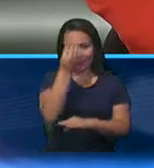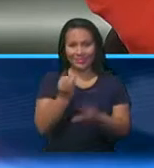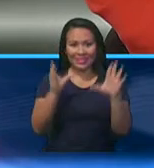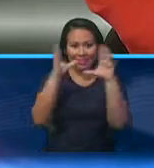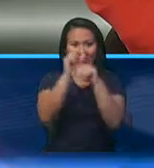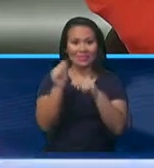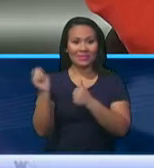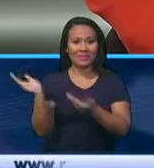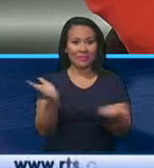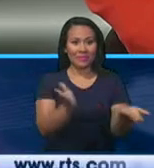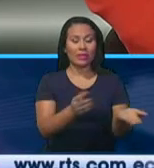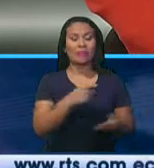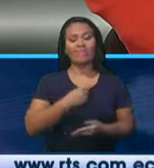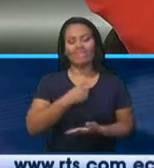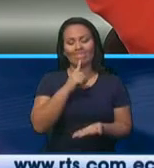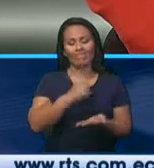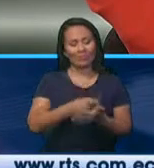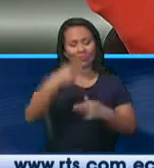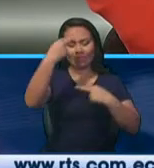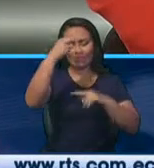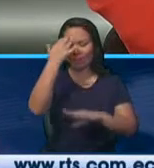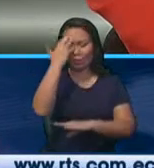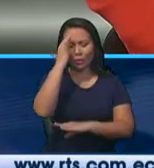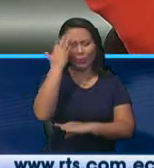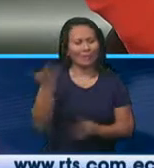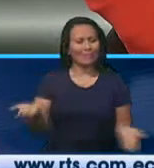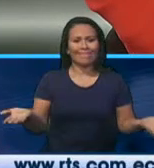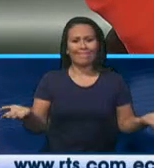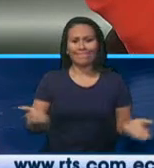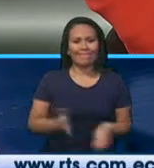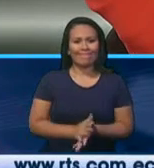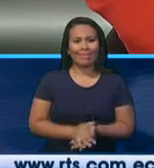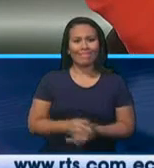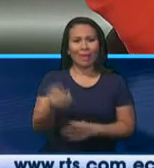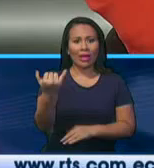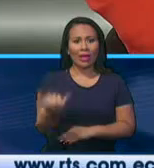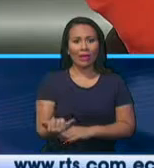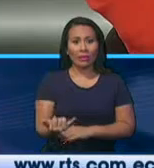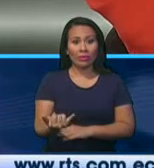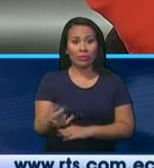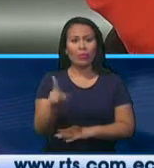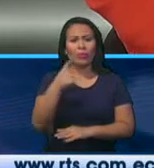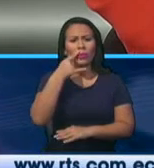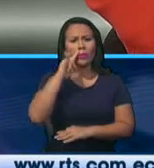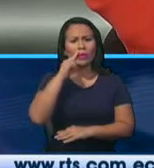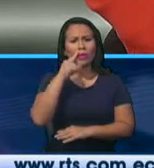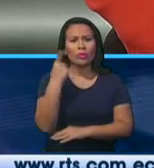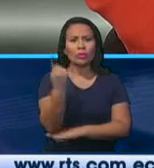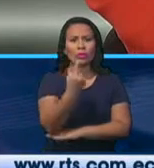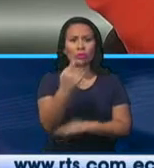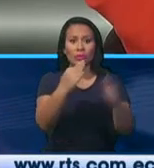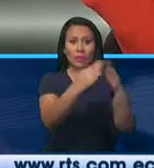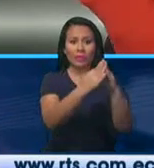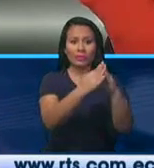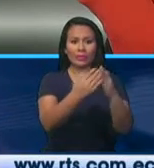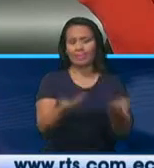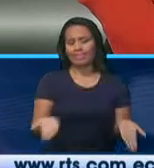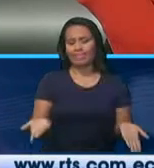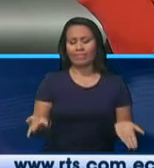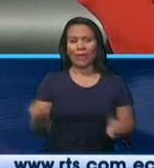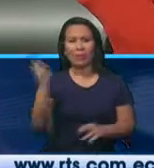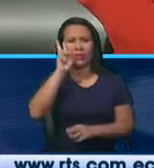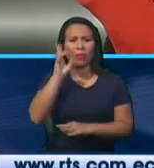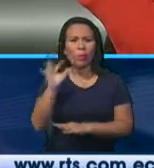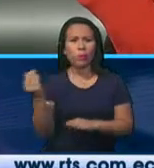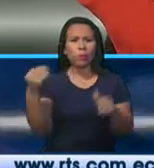Empezamos con una noticia preocupante porque la delincuencia ya no tiene límites. En esta ocasión se aprovecharon de un menor que estaba solo en casa. María Mercedes y